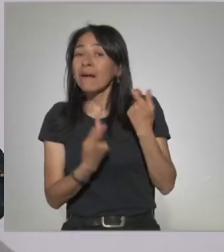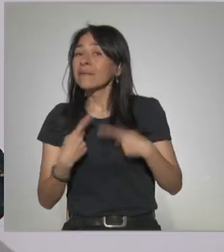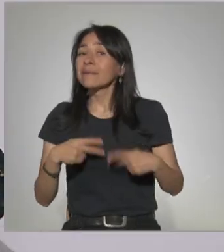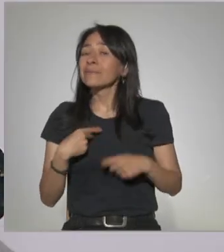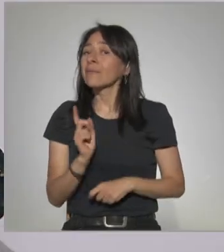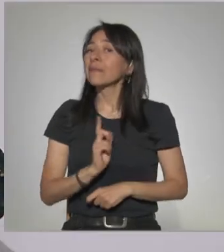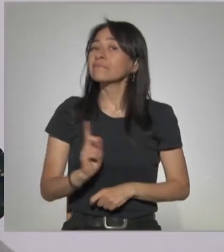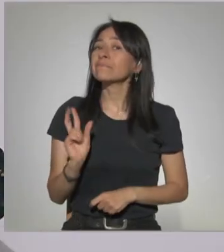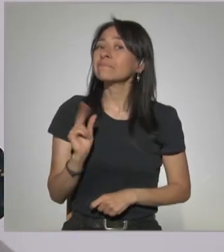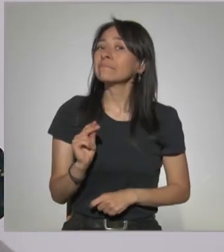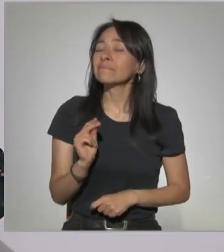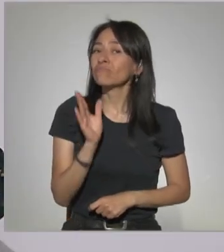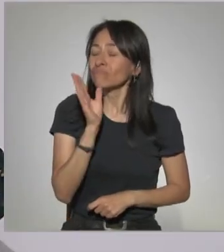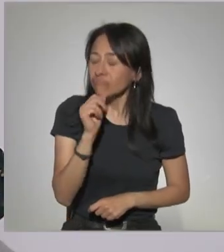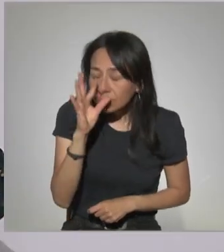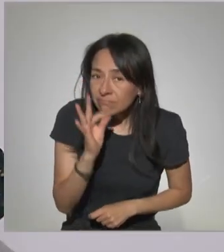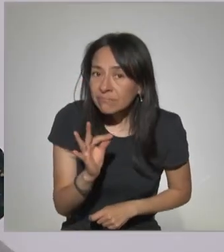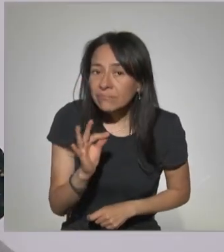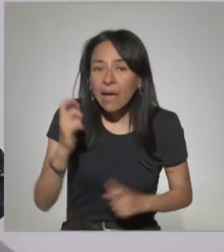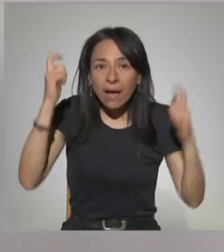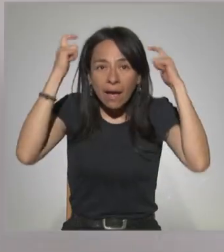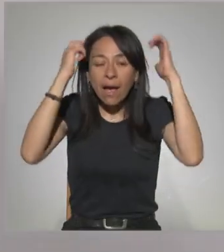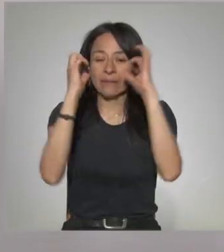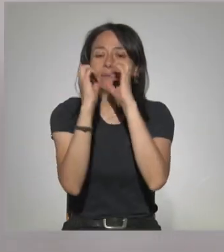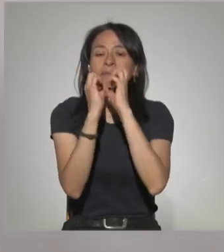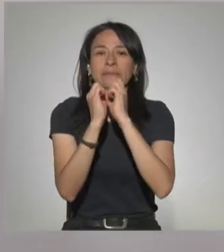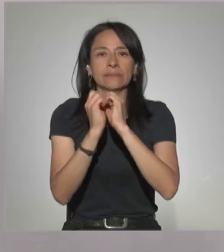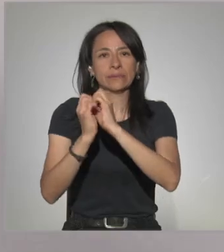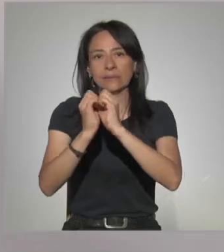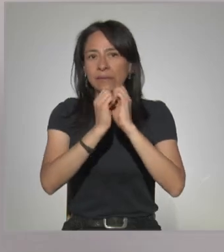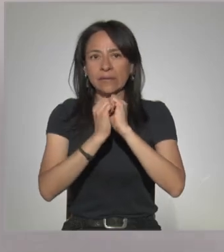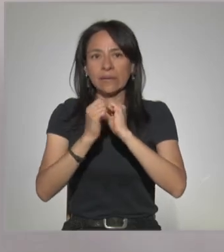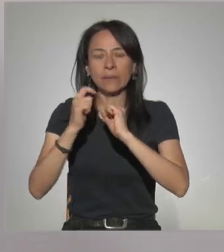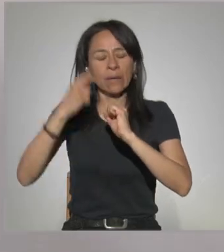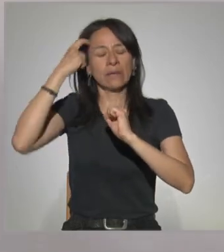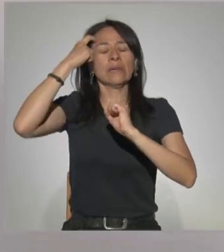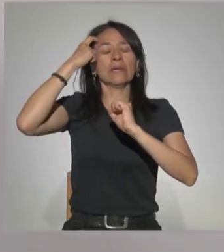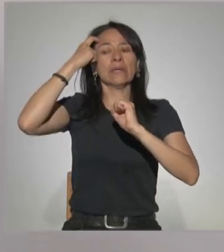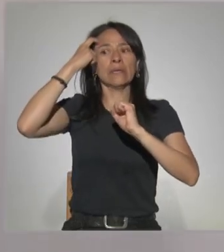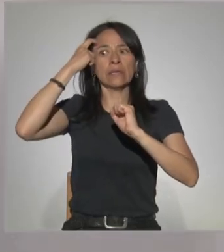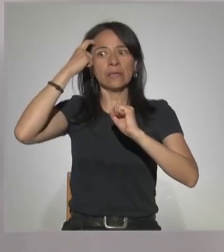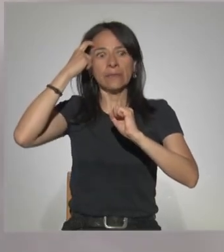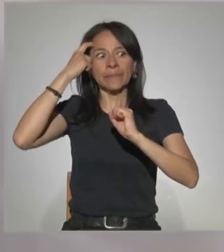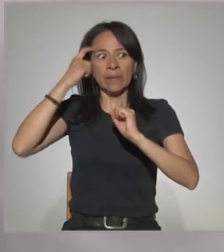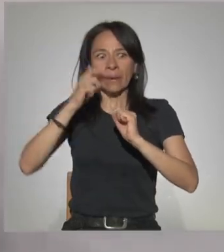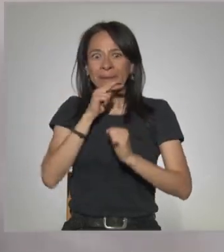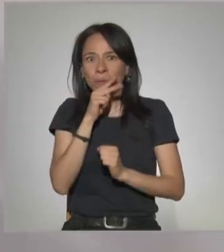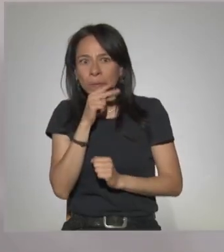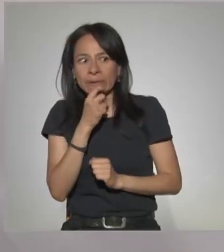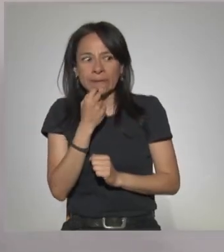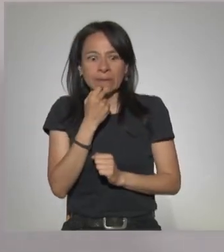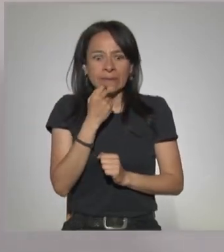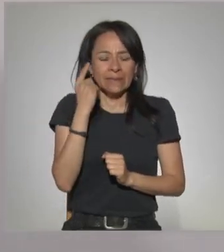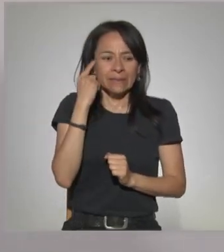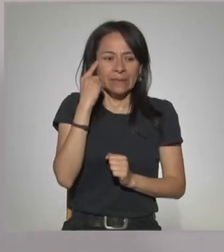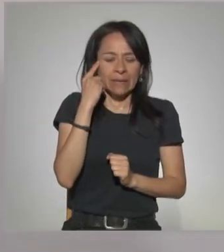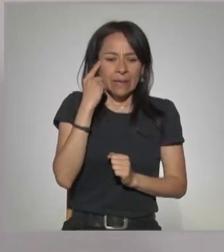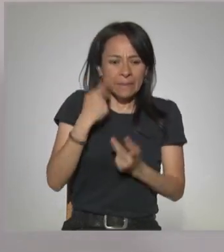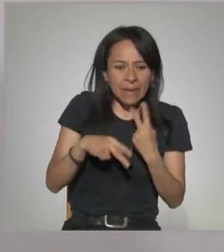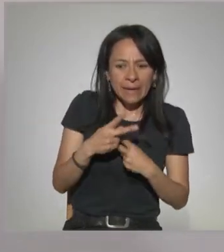cerebro ya hubo un caminito de agóbiate, dispara todas las